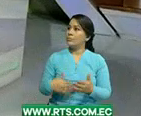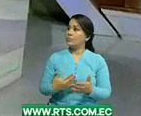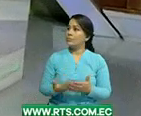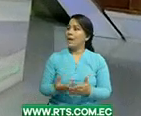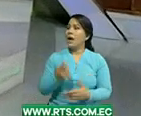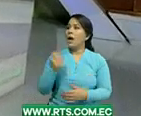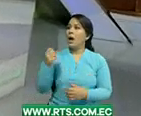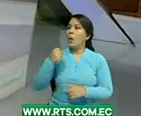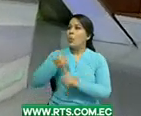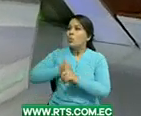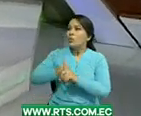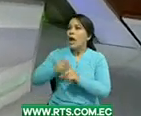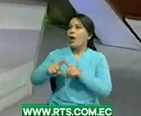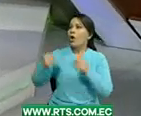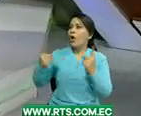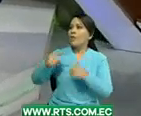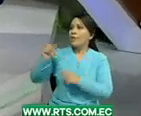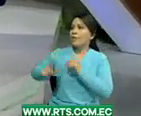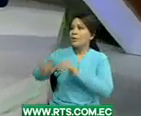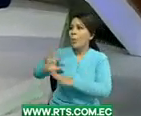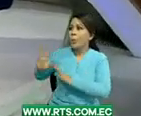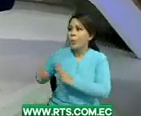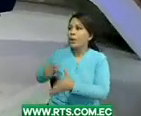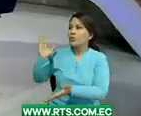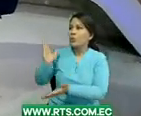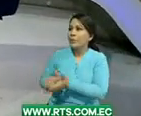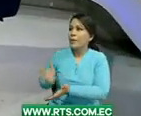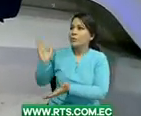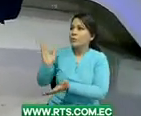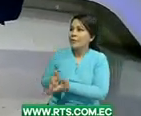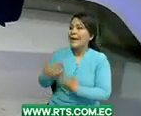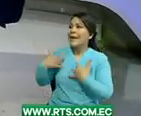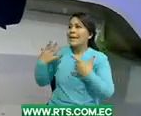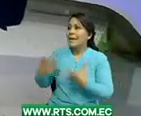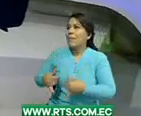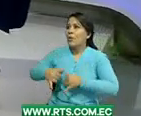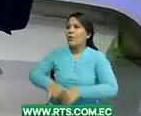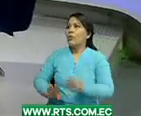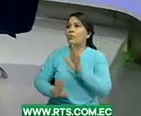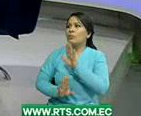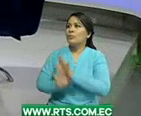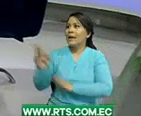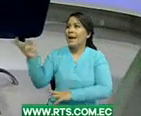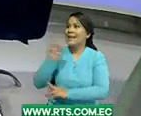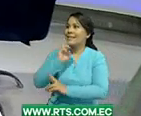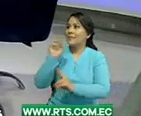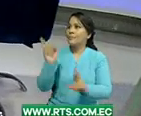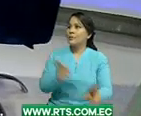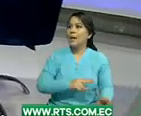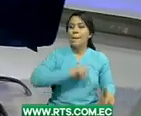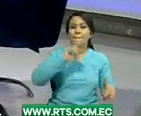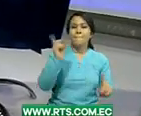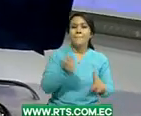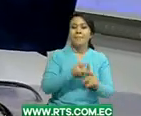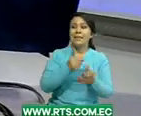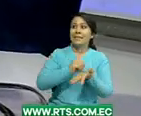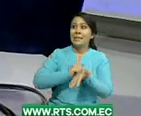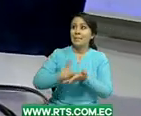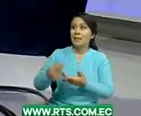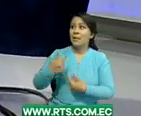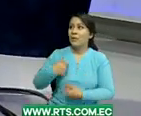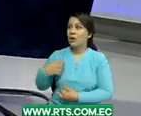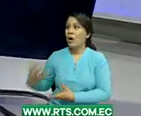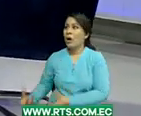la inseguridad y obviamente la gestión de riesgos. Y más efectivos, porque de lo contrario no tiene sentido de que y exista. Y respondiendo a lo que usted me decía, la primera semana que yo me hice